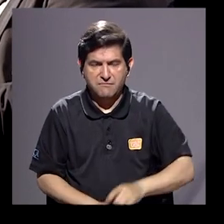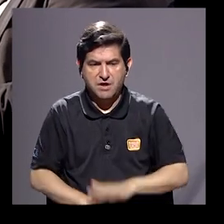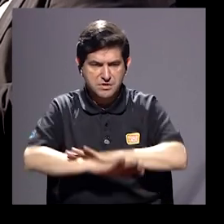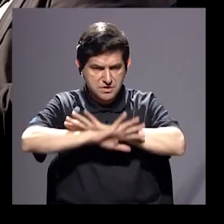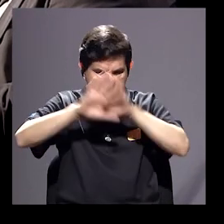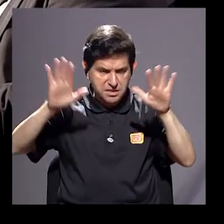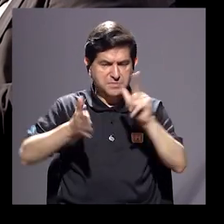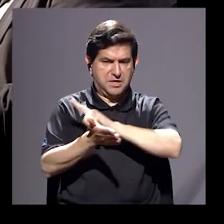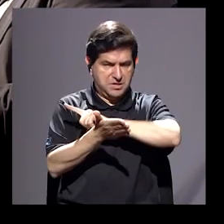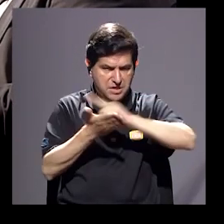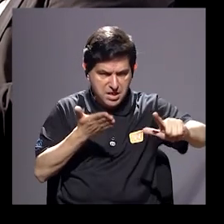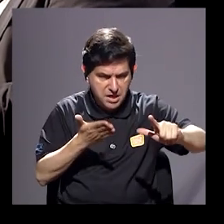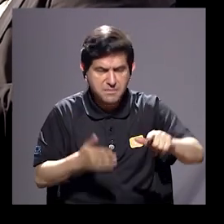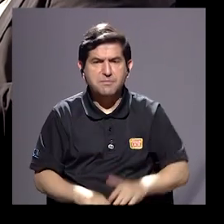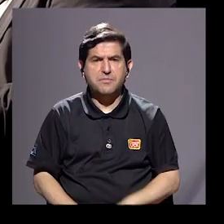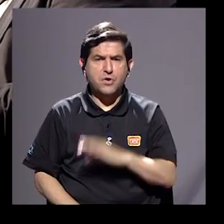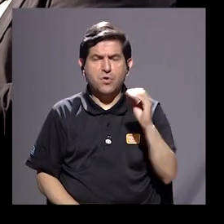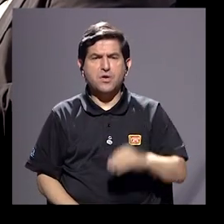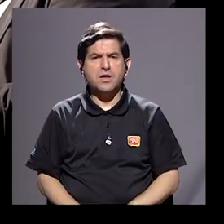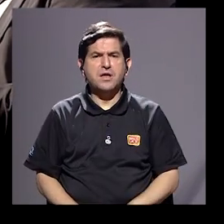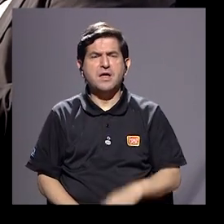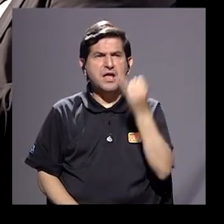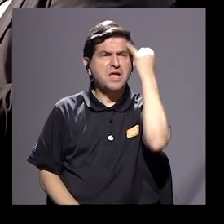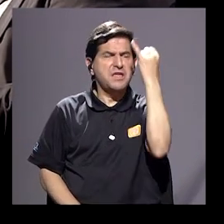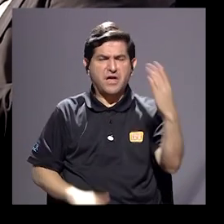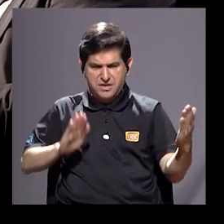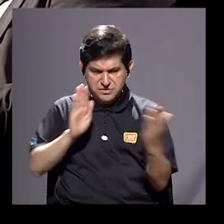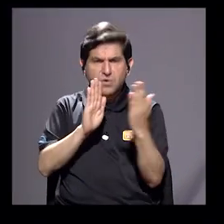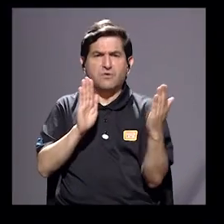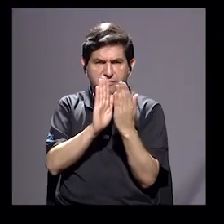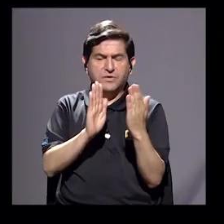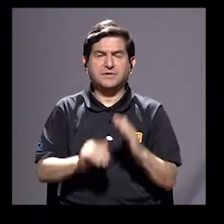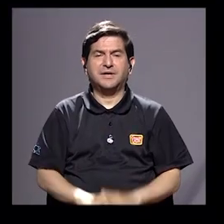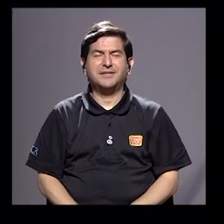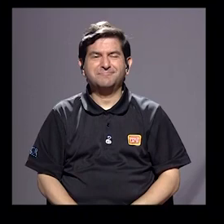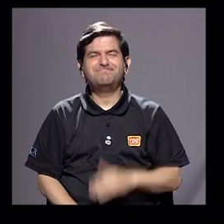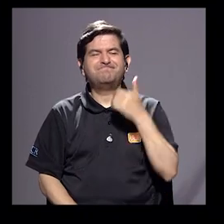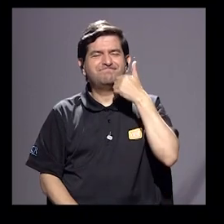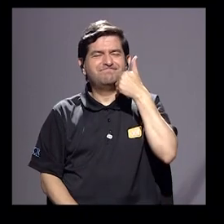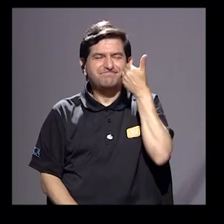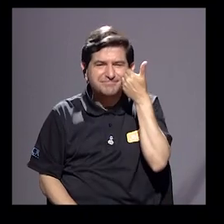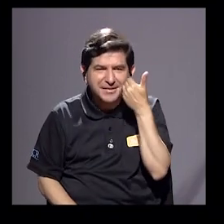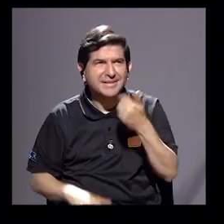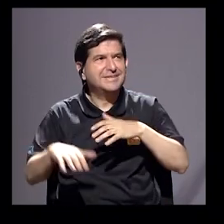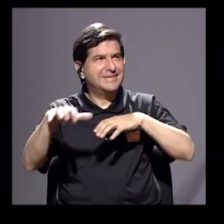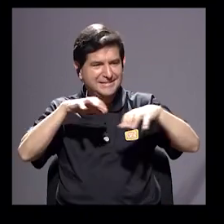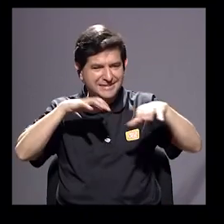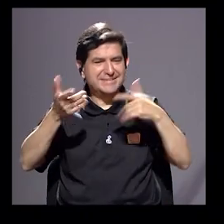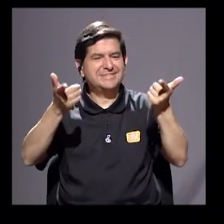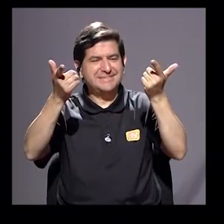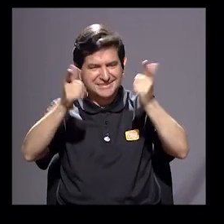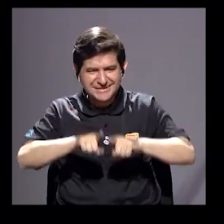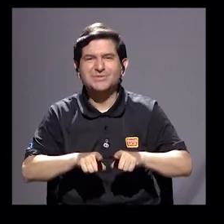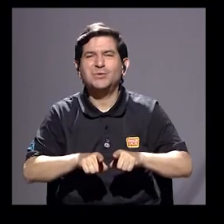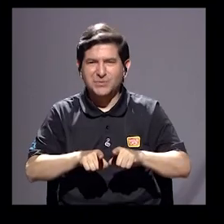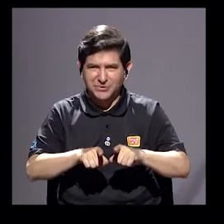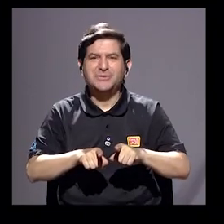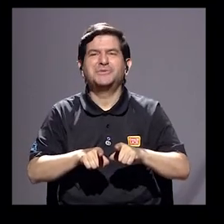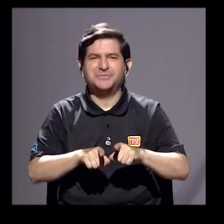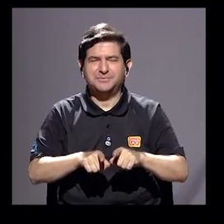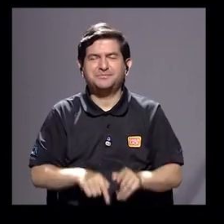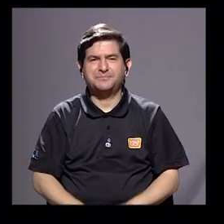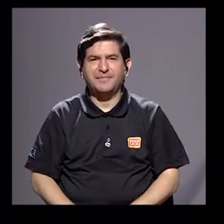transparente limpio y de tesis enfrentar posiciones si es una pena que ese tipo de acciones casualmente